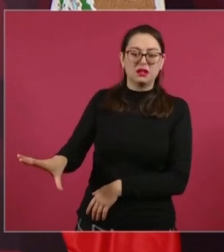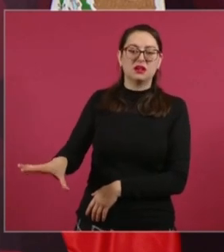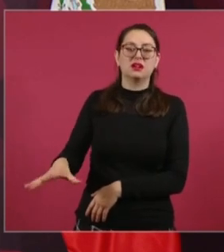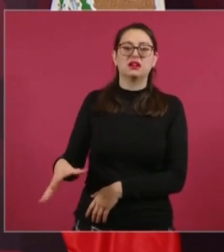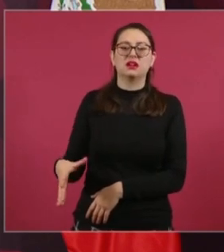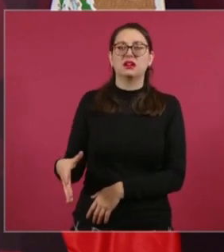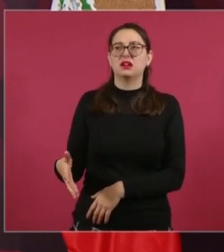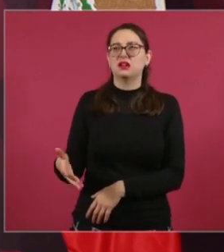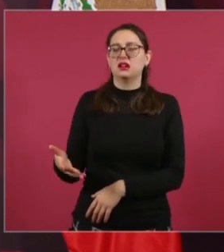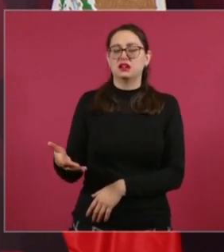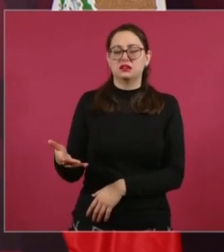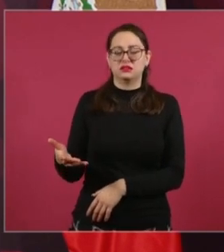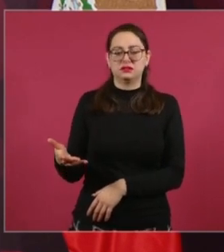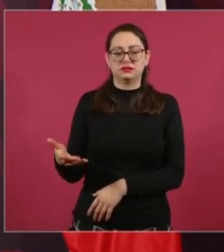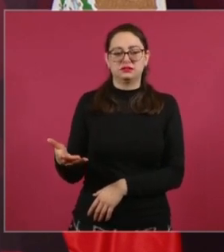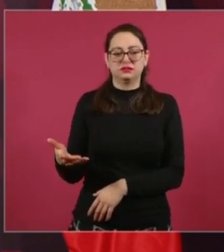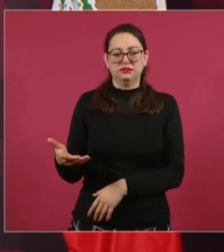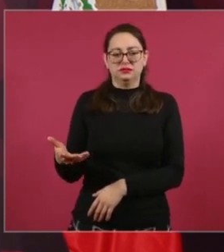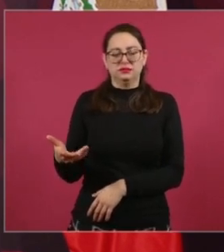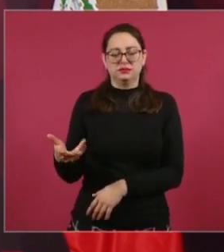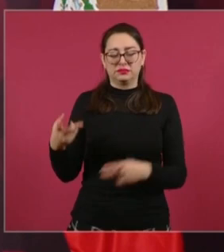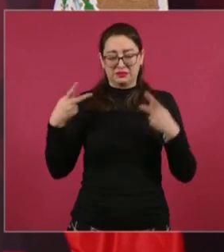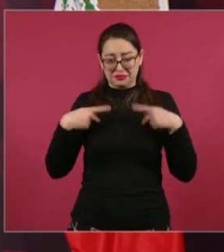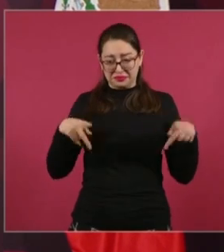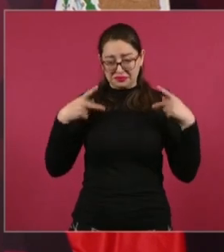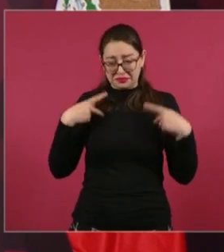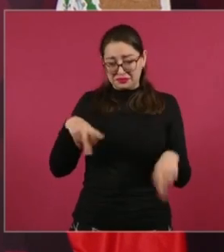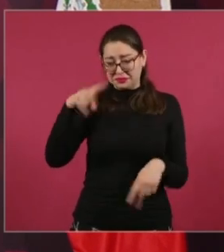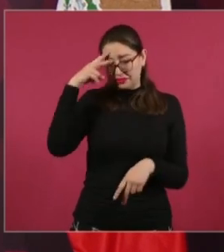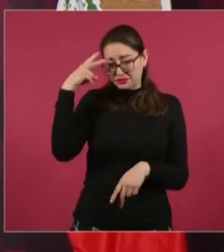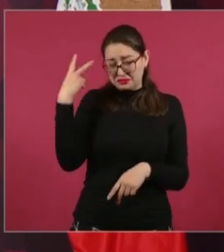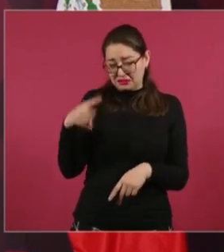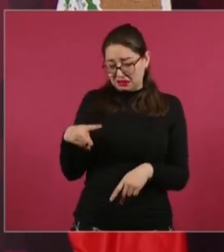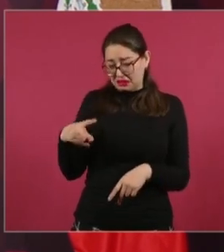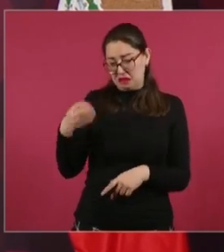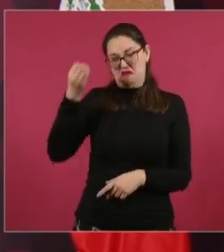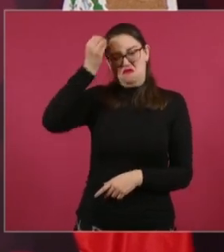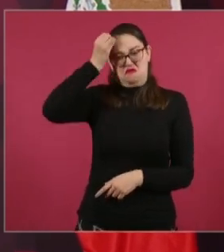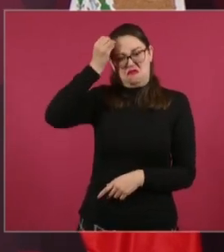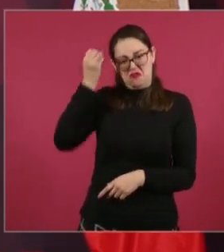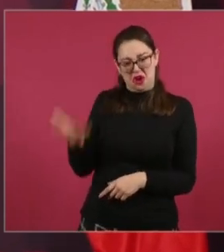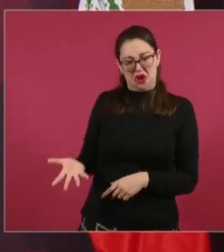de considerar al mexicano como flojo,